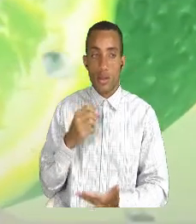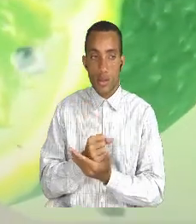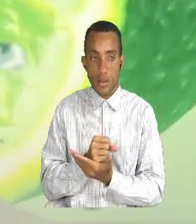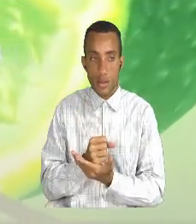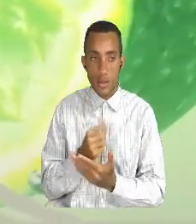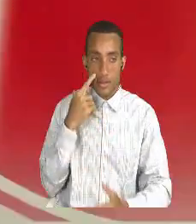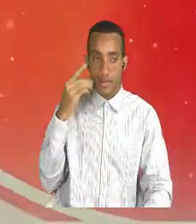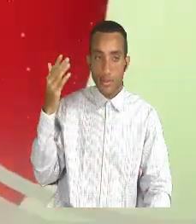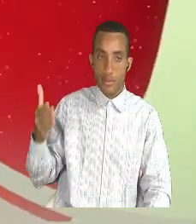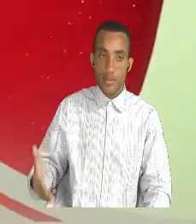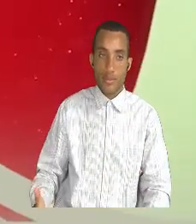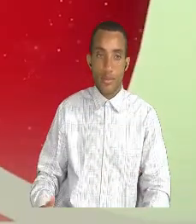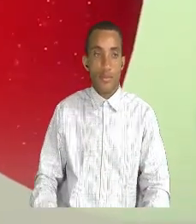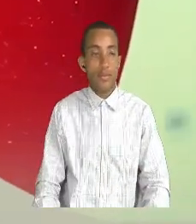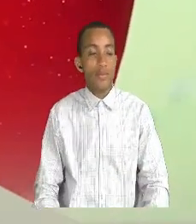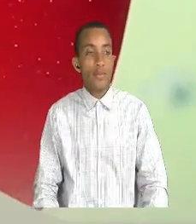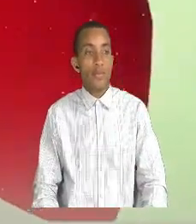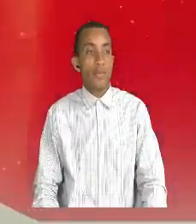especias.